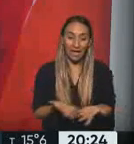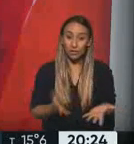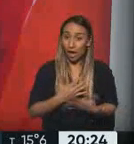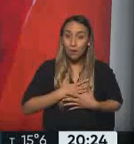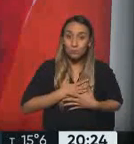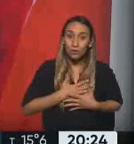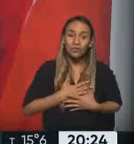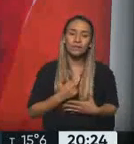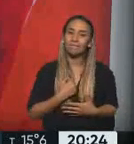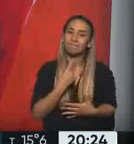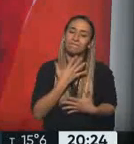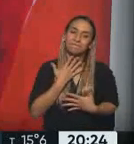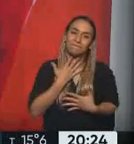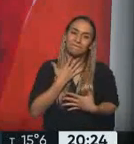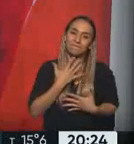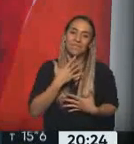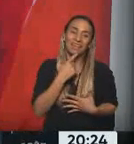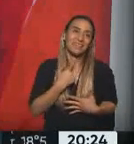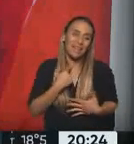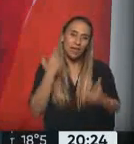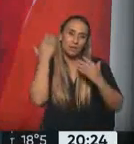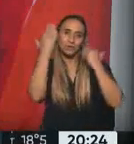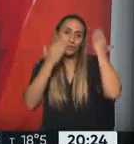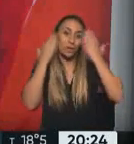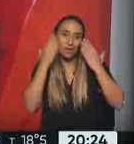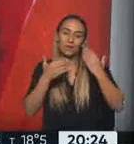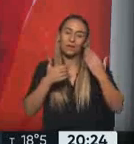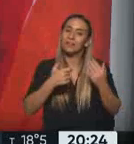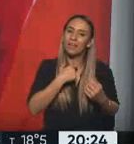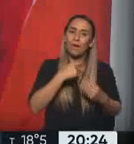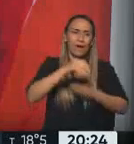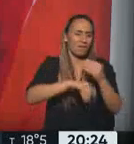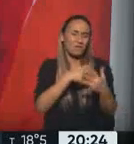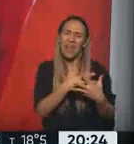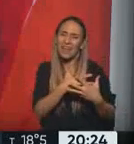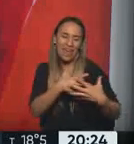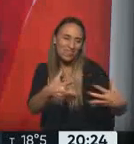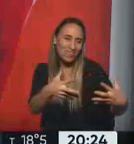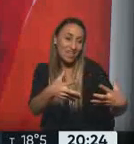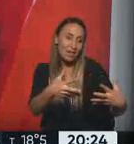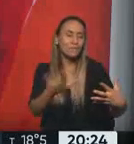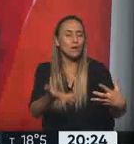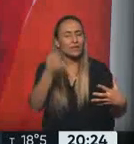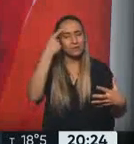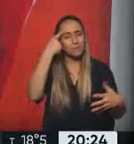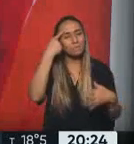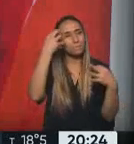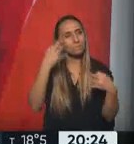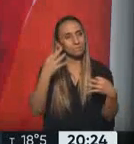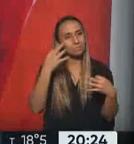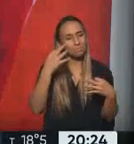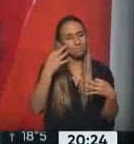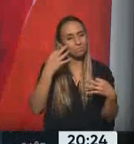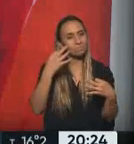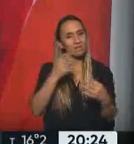el deseo profundo de haber tenido esta familia grande que tengo fue lo que me llevó a eso,